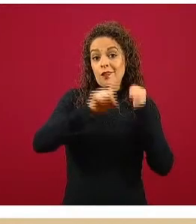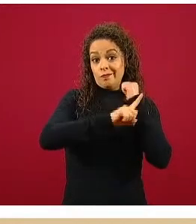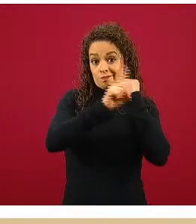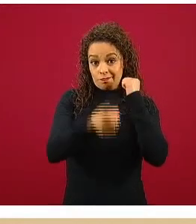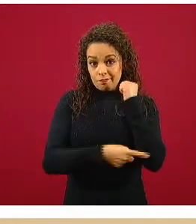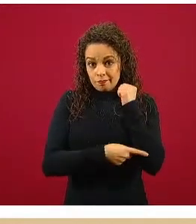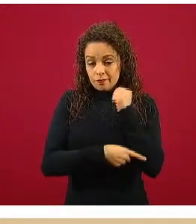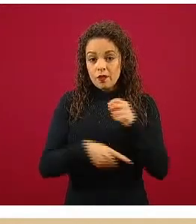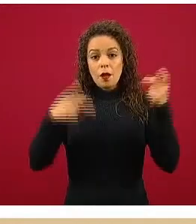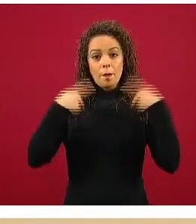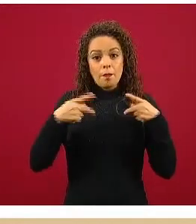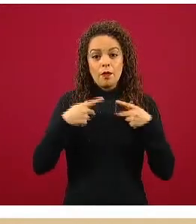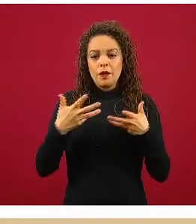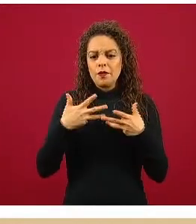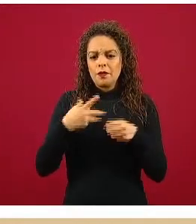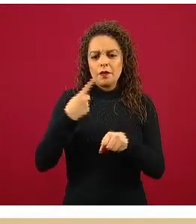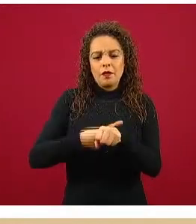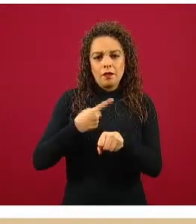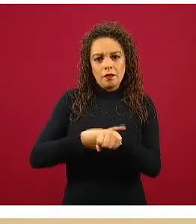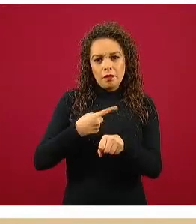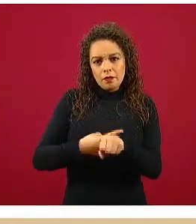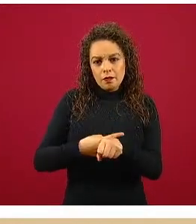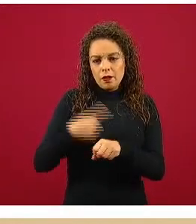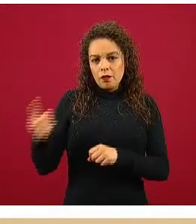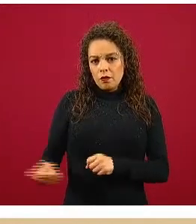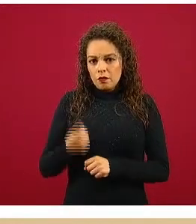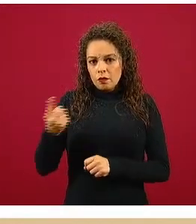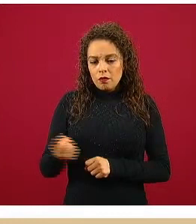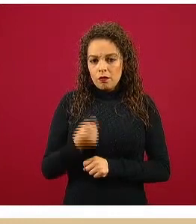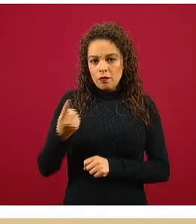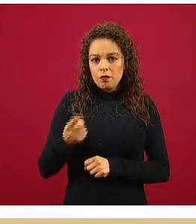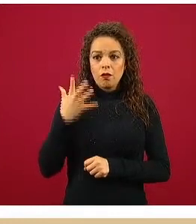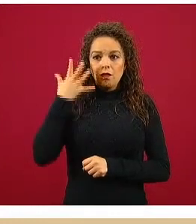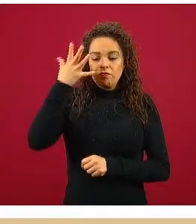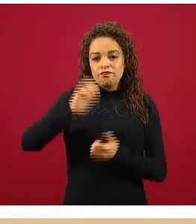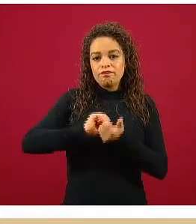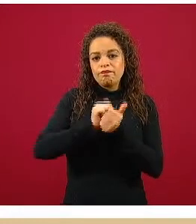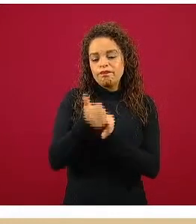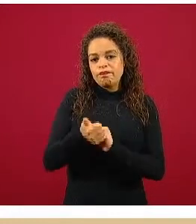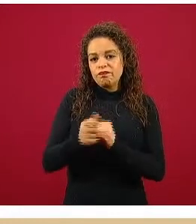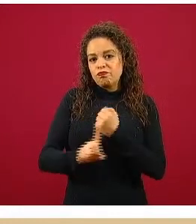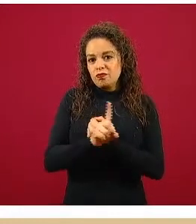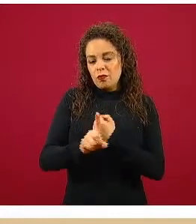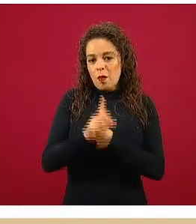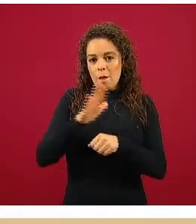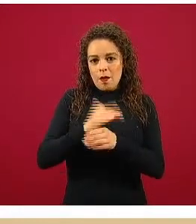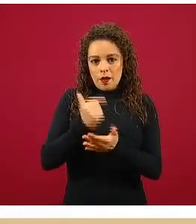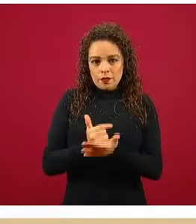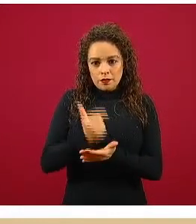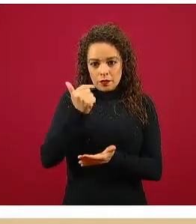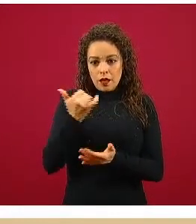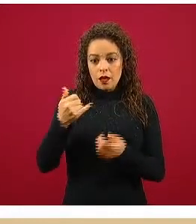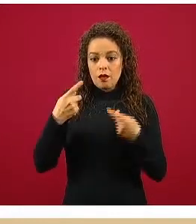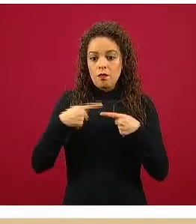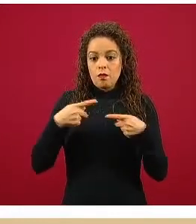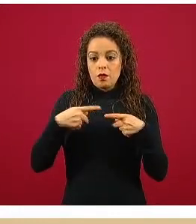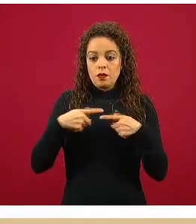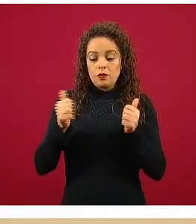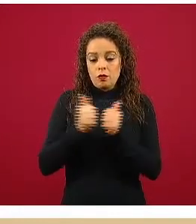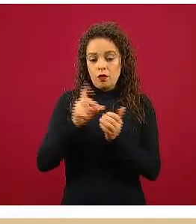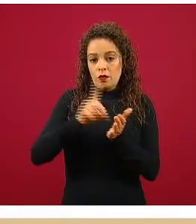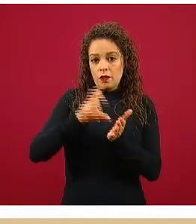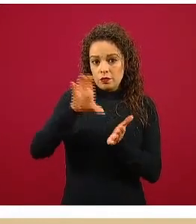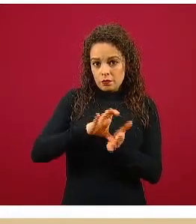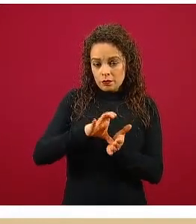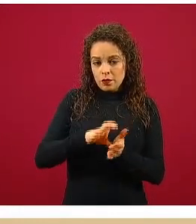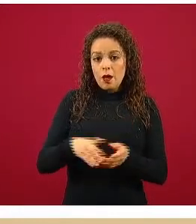personas con enfermedades crónico-degenerativas, personas con discapacidad y el personal sanitario. Usar